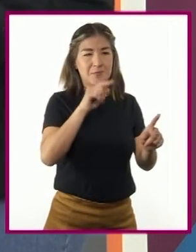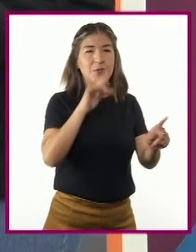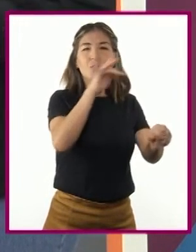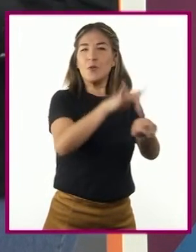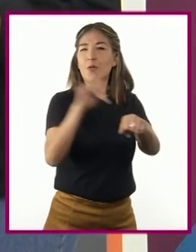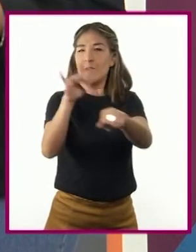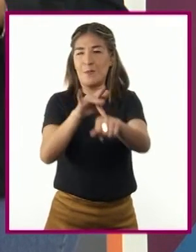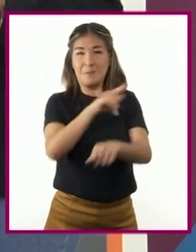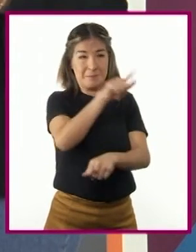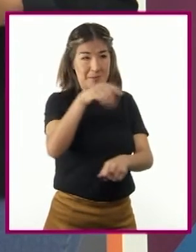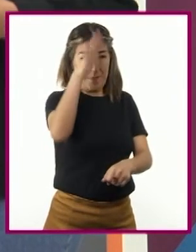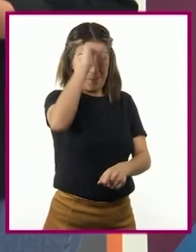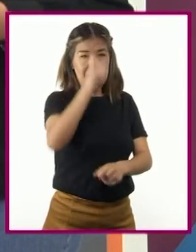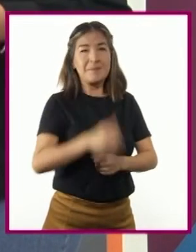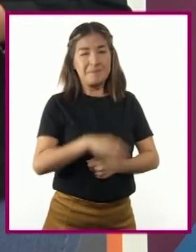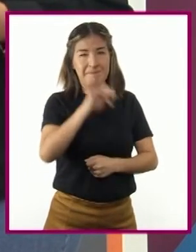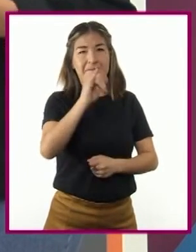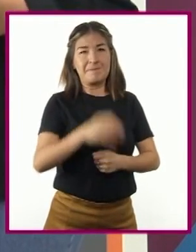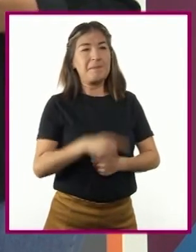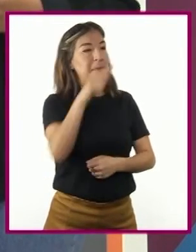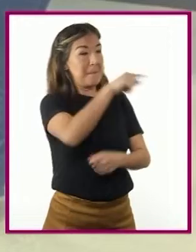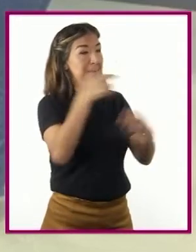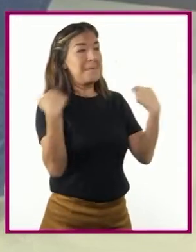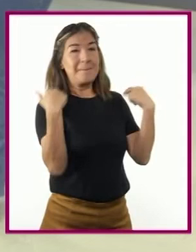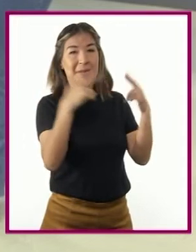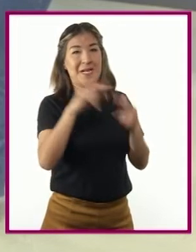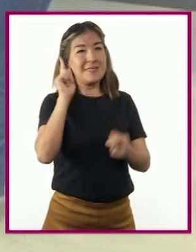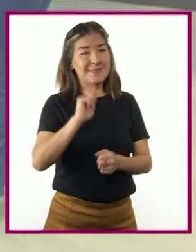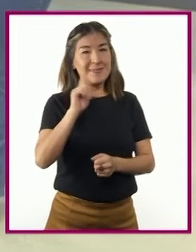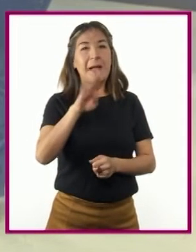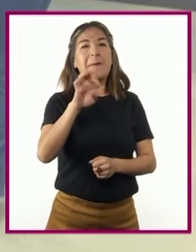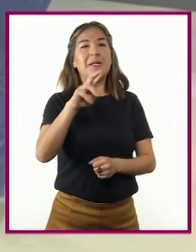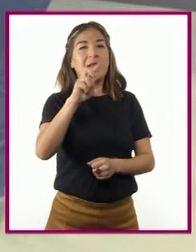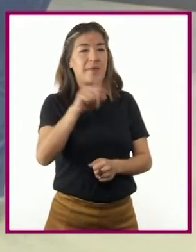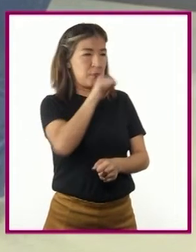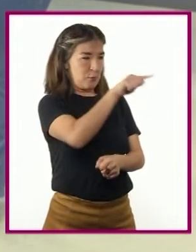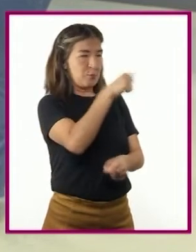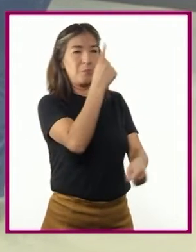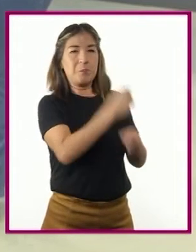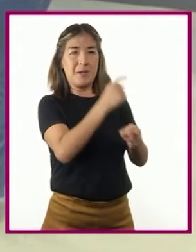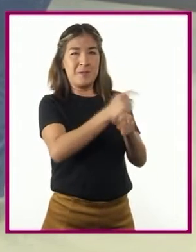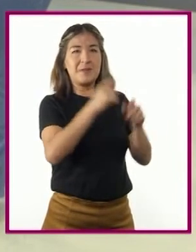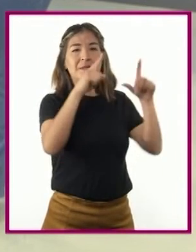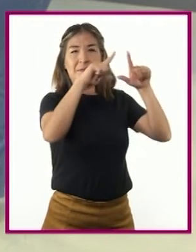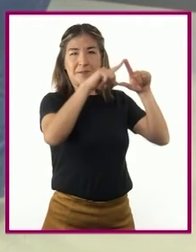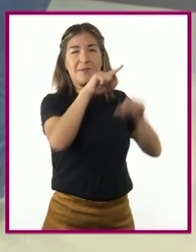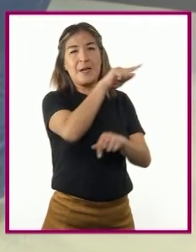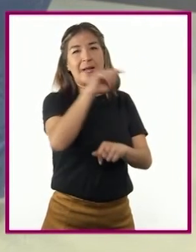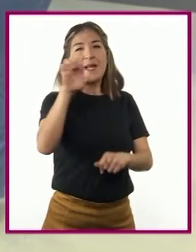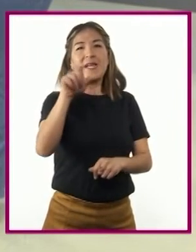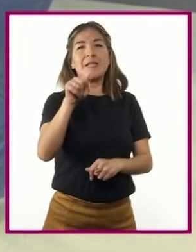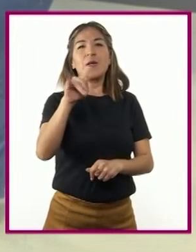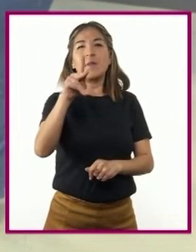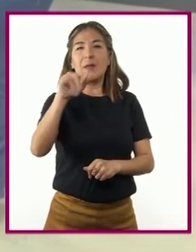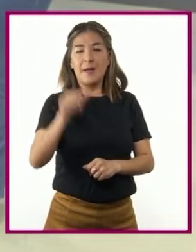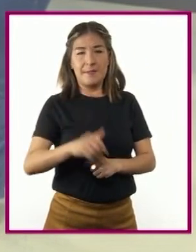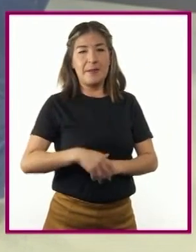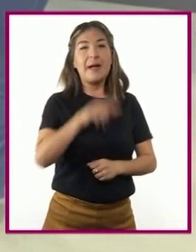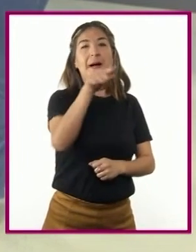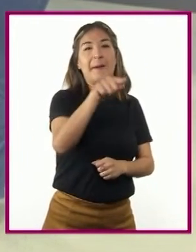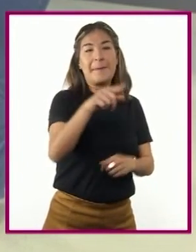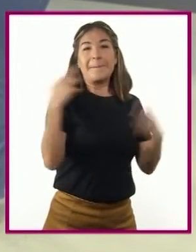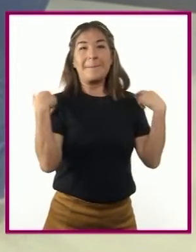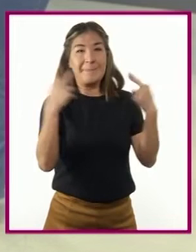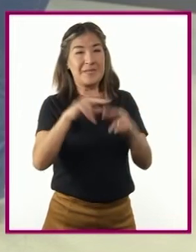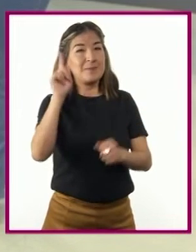parece? Maestra Brenda, le corresponde la primera gráfica de Etiopía. Maestra Liliana,